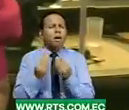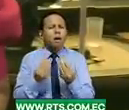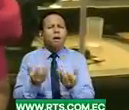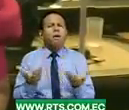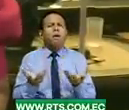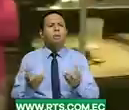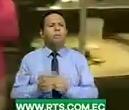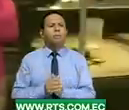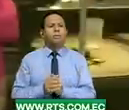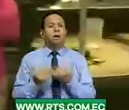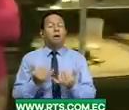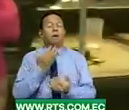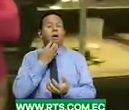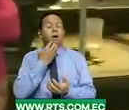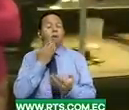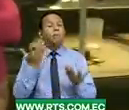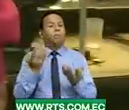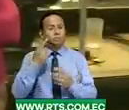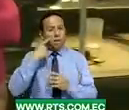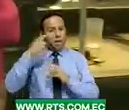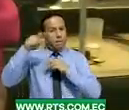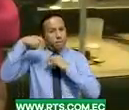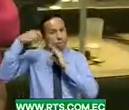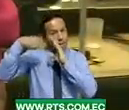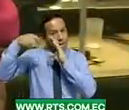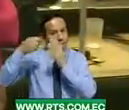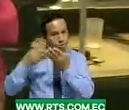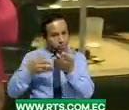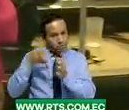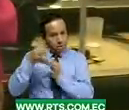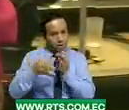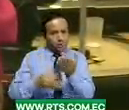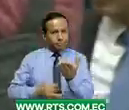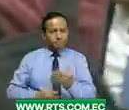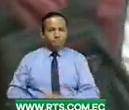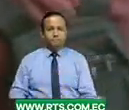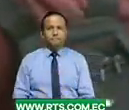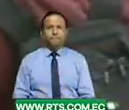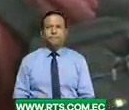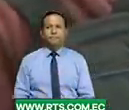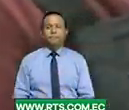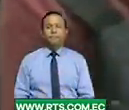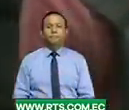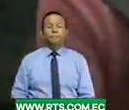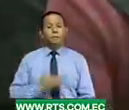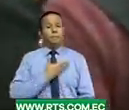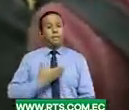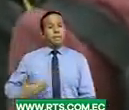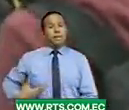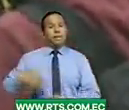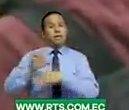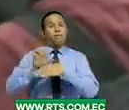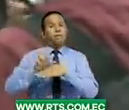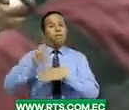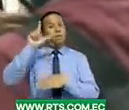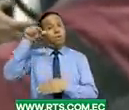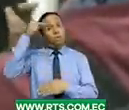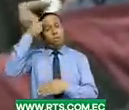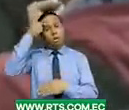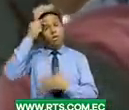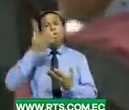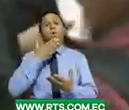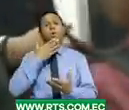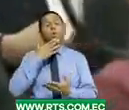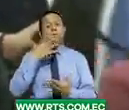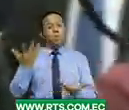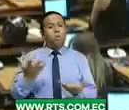peculado acusado? Aquí una nota de Valeria Navarro nos explica. El presidente de la República, Guillermo Lasso, en